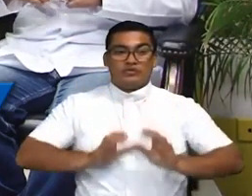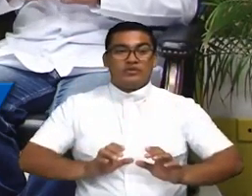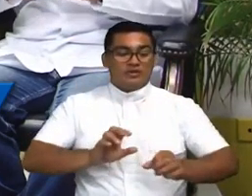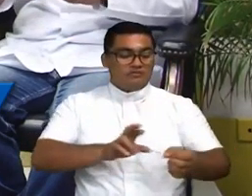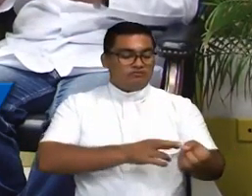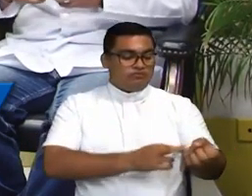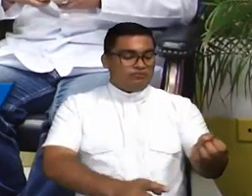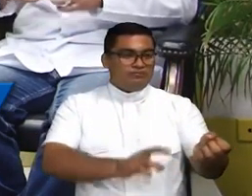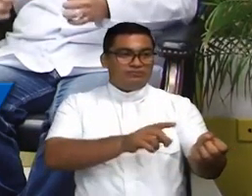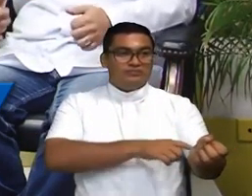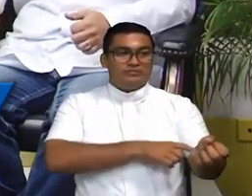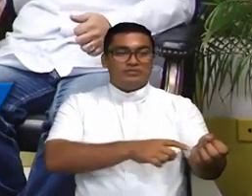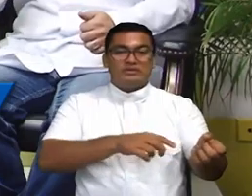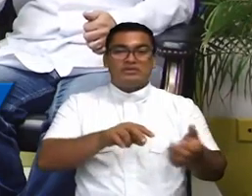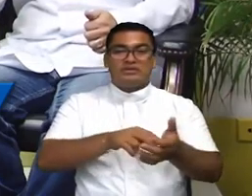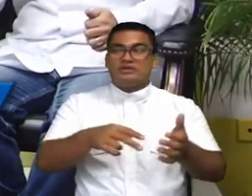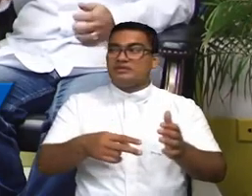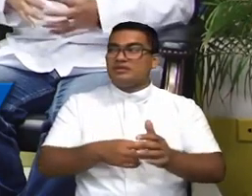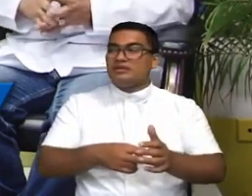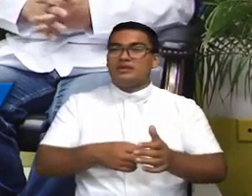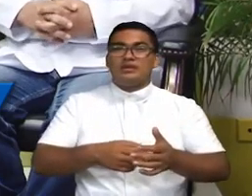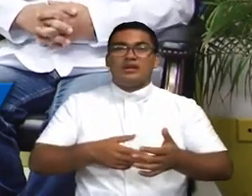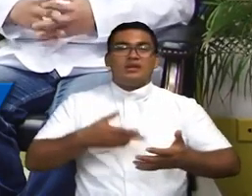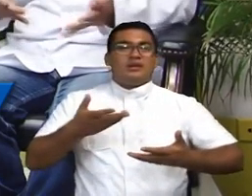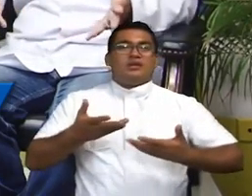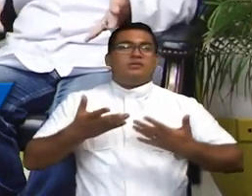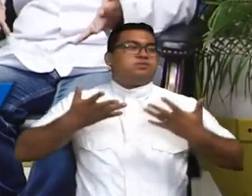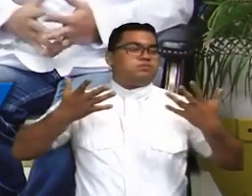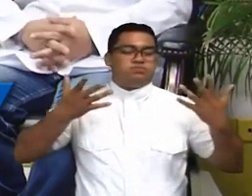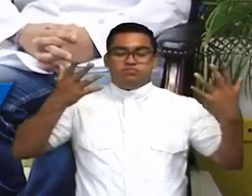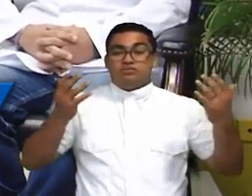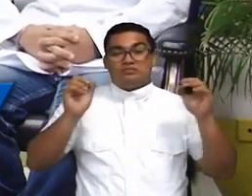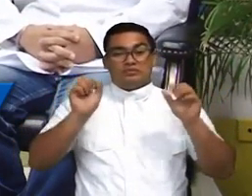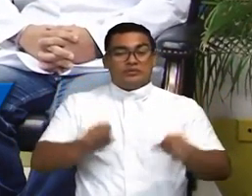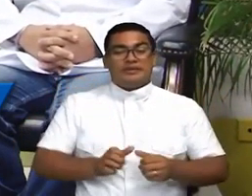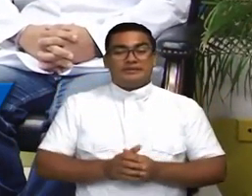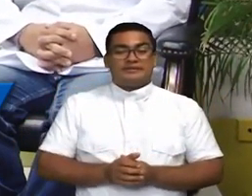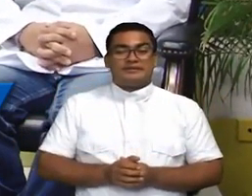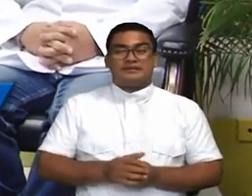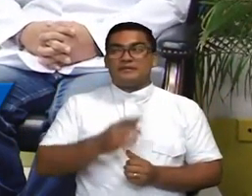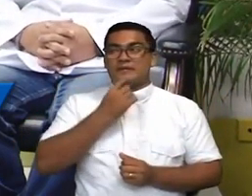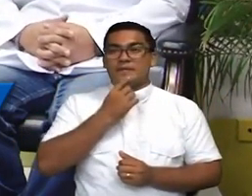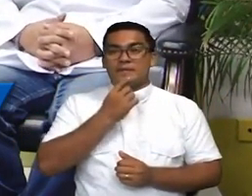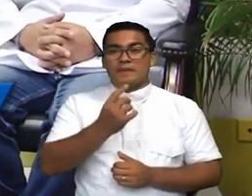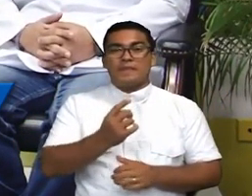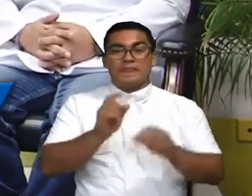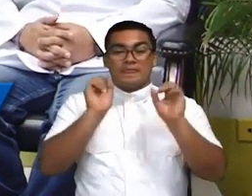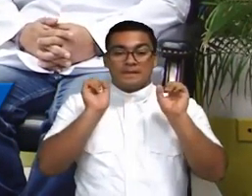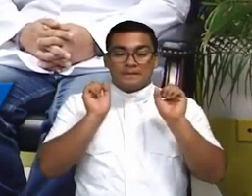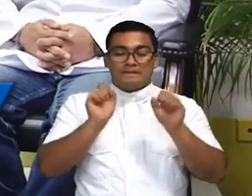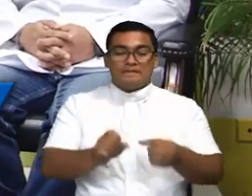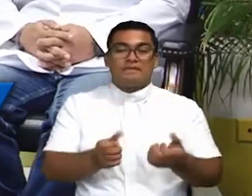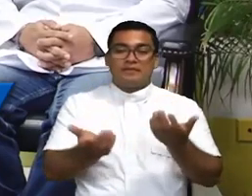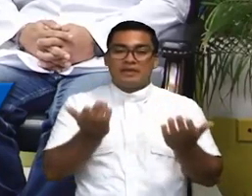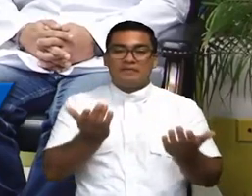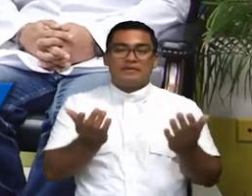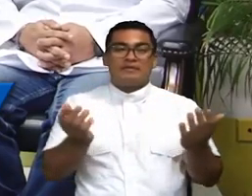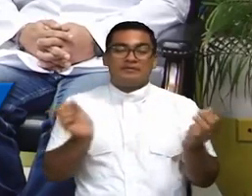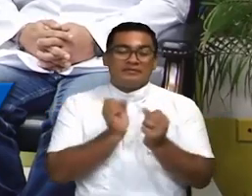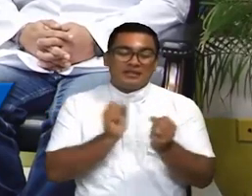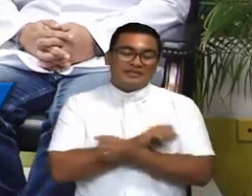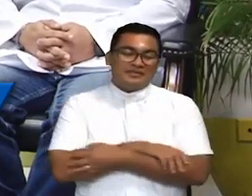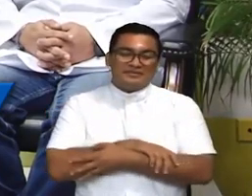Y nos da lo que es aumento de la presión, ¿ya? Como por ejemplo. ¿Puede también esto del frío dañar